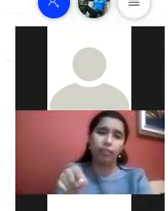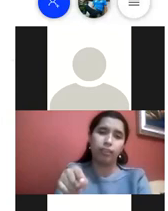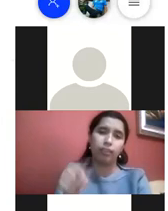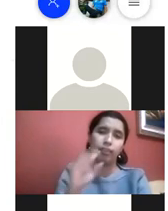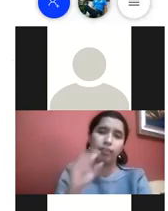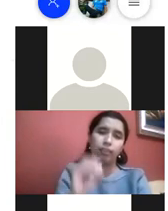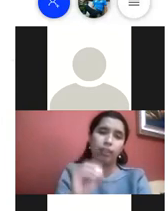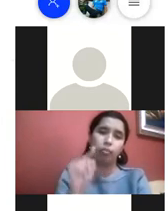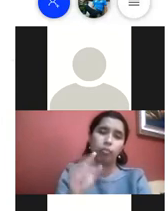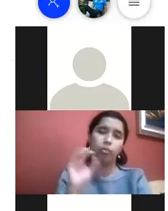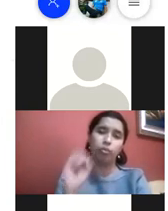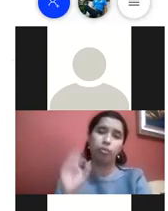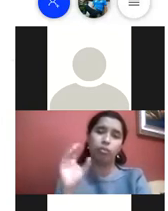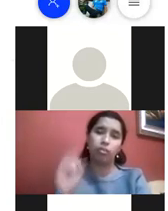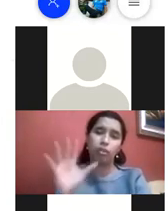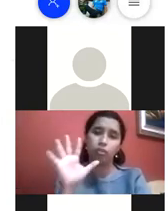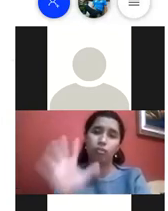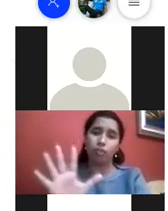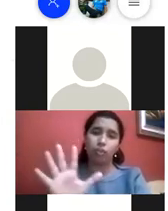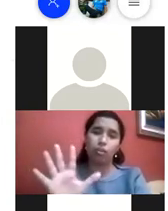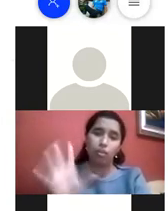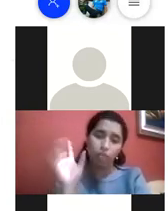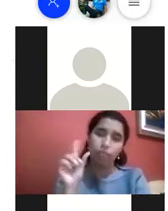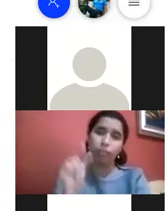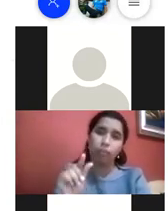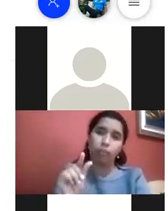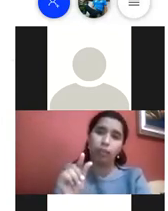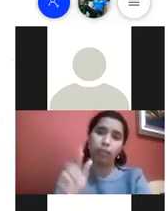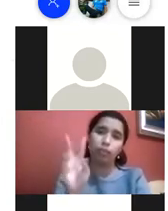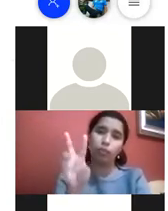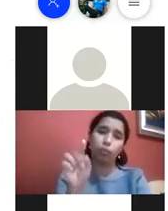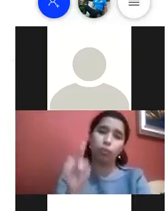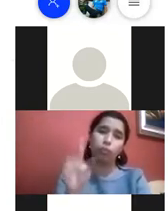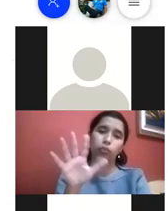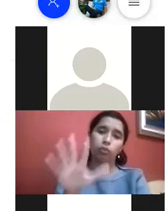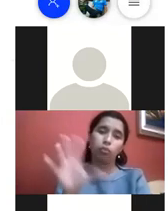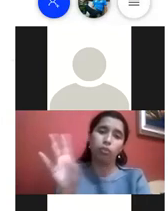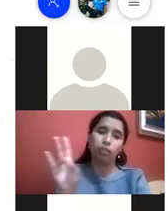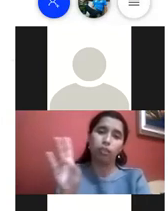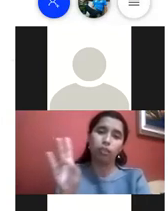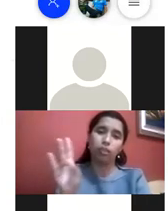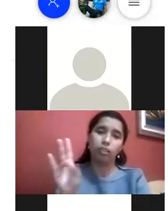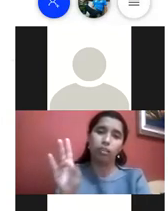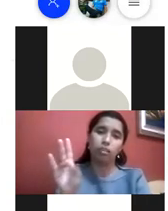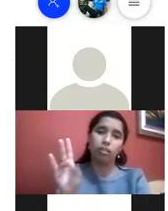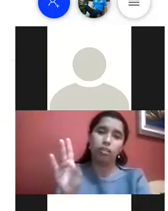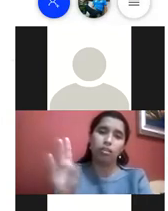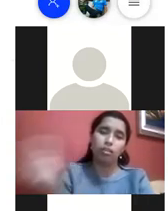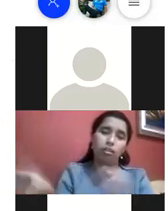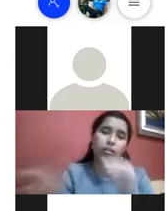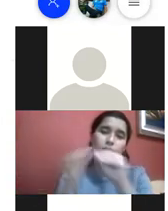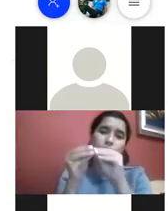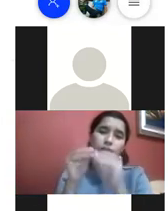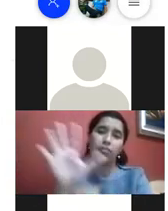0.005 era el más pequeño que vimos, 2.57, y le agrego un 5.